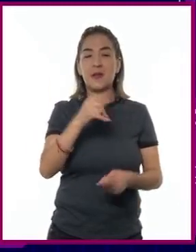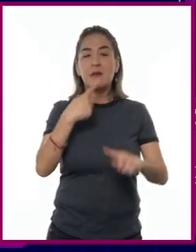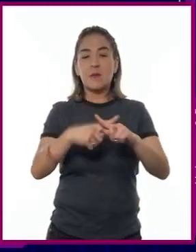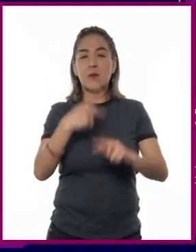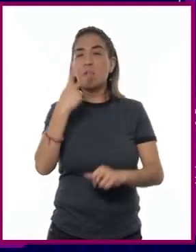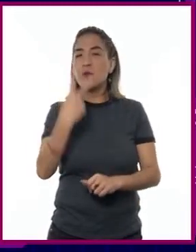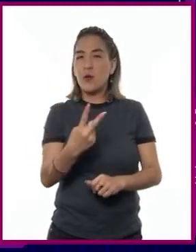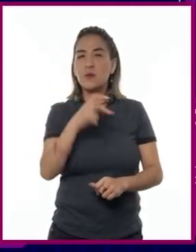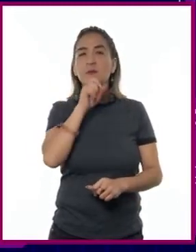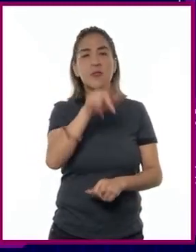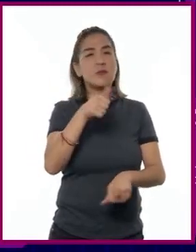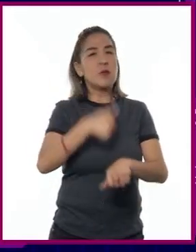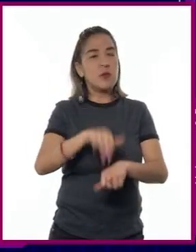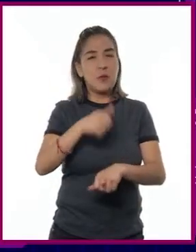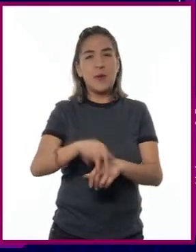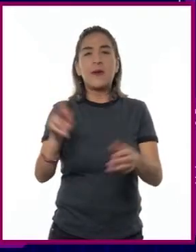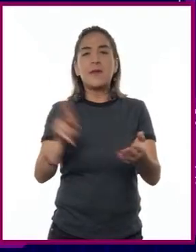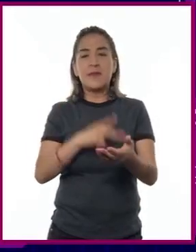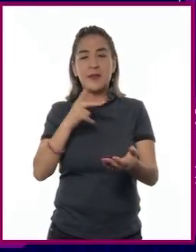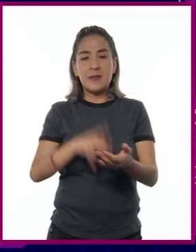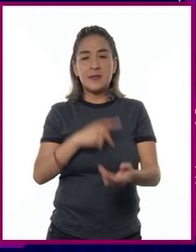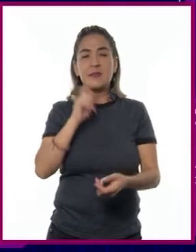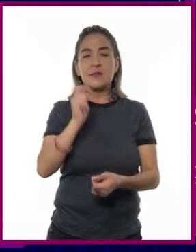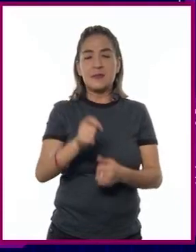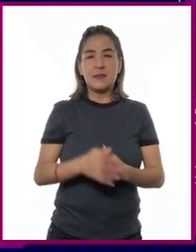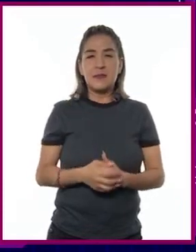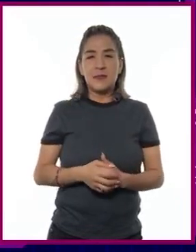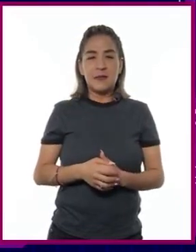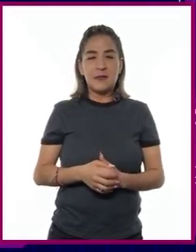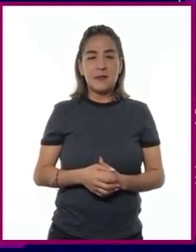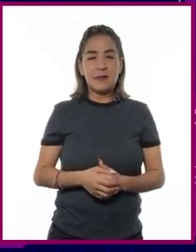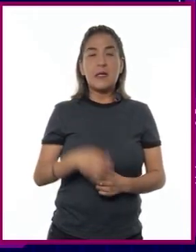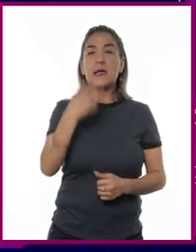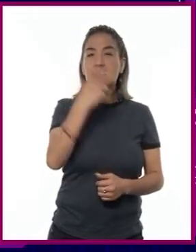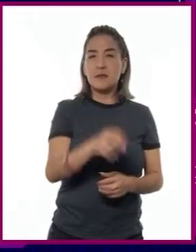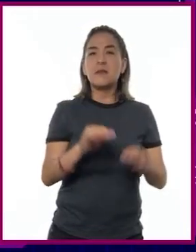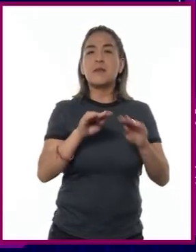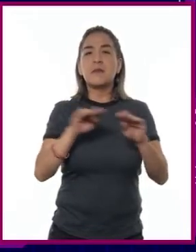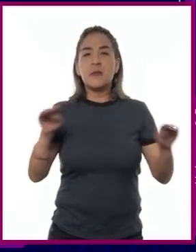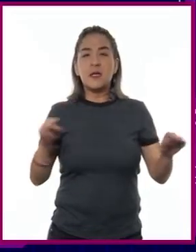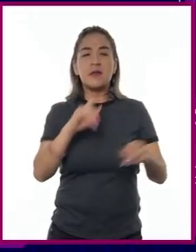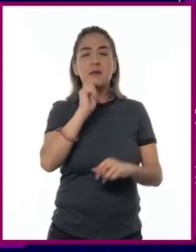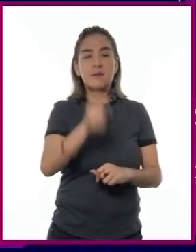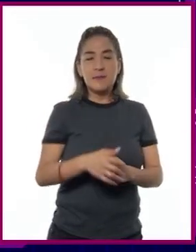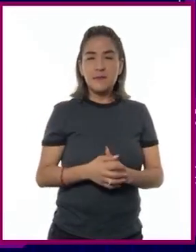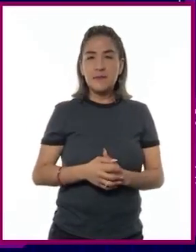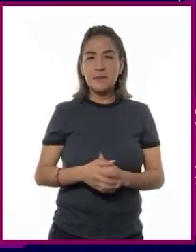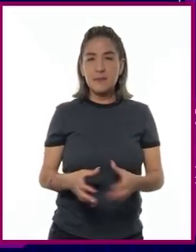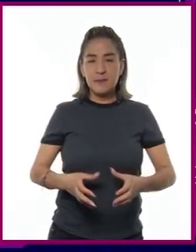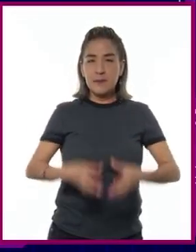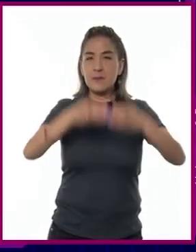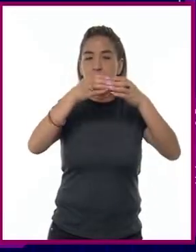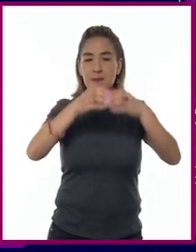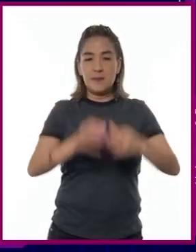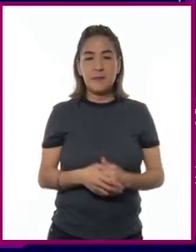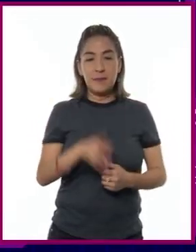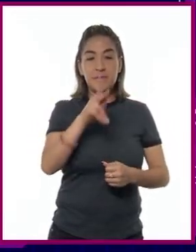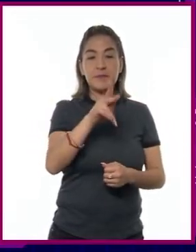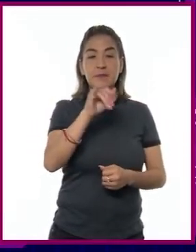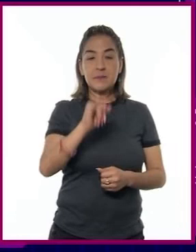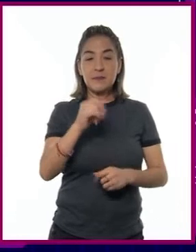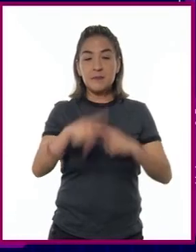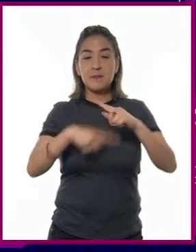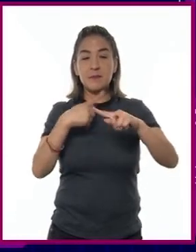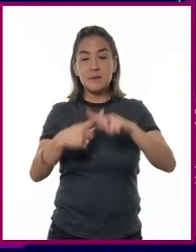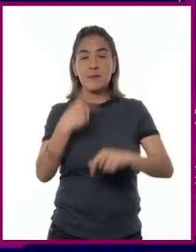2 veces el valor del radio. Así, la medida de la circunferencia es pi